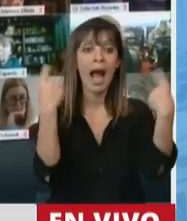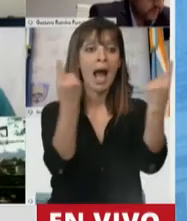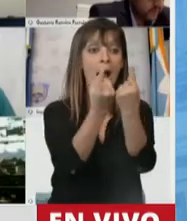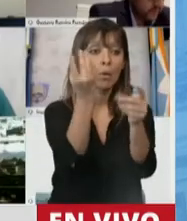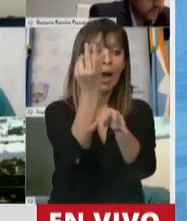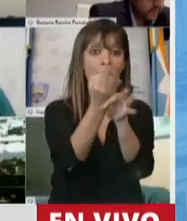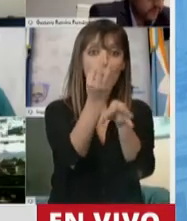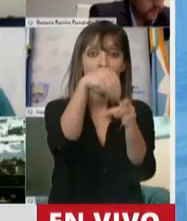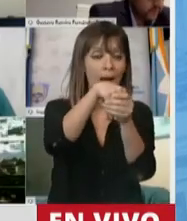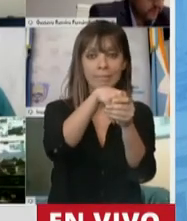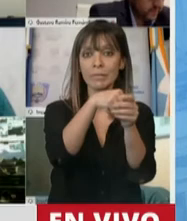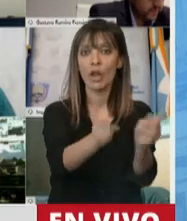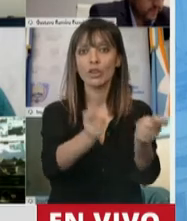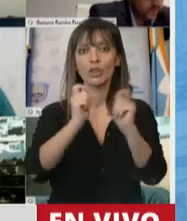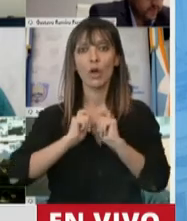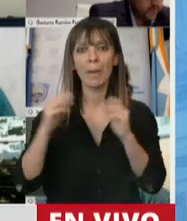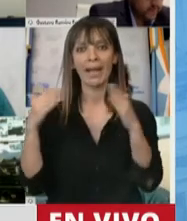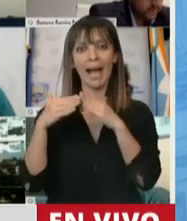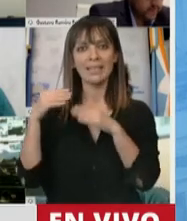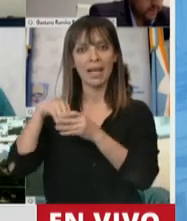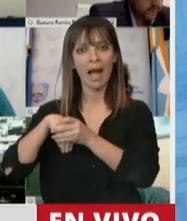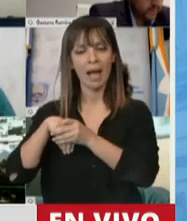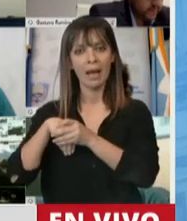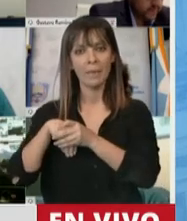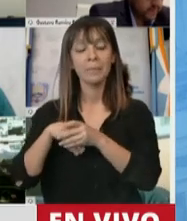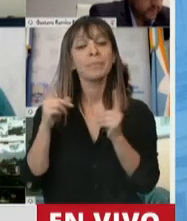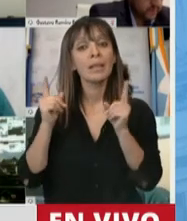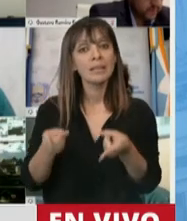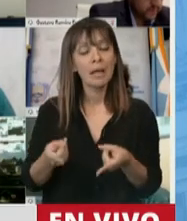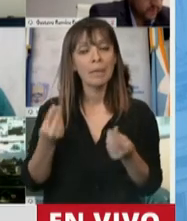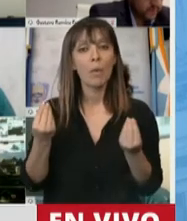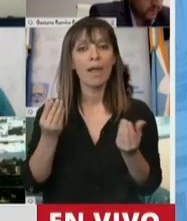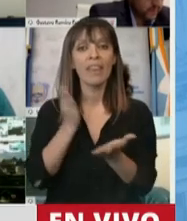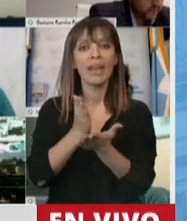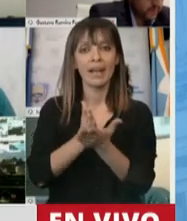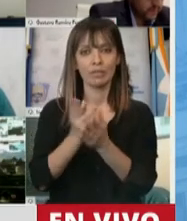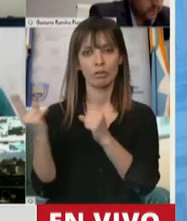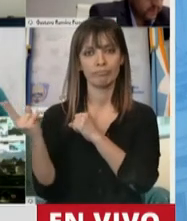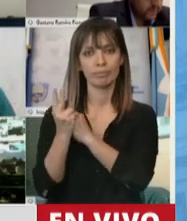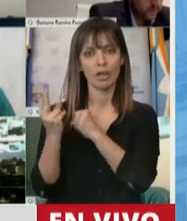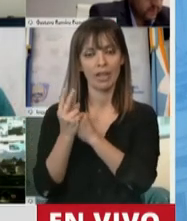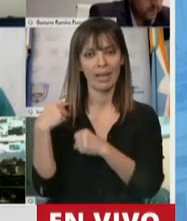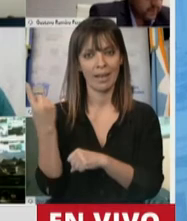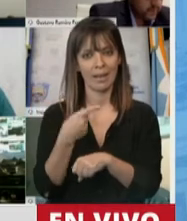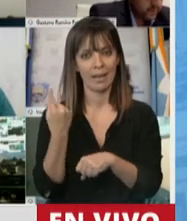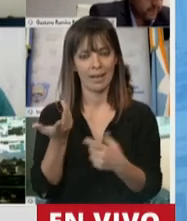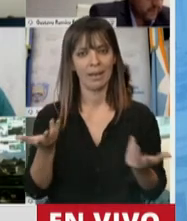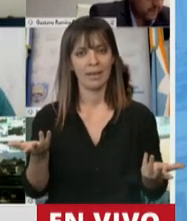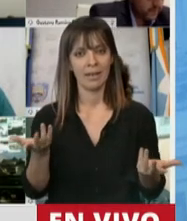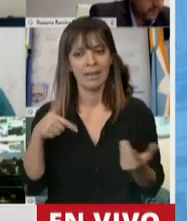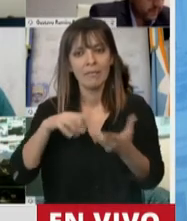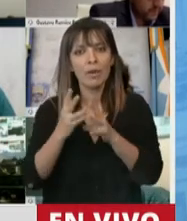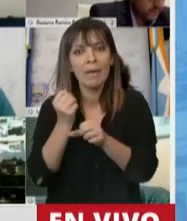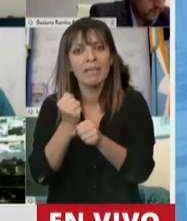nuestros hogares, y los derechos que nos protegen en este trabajo que hemos tenido que